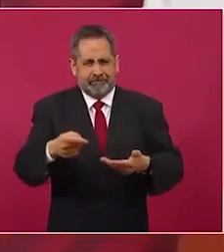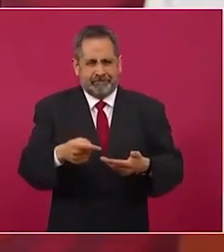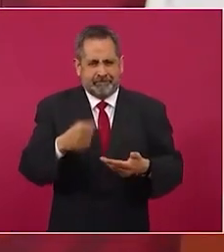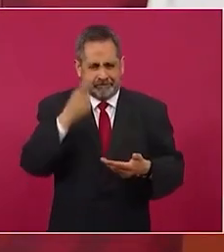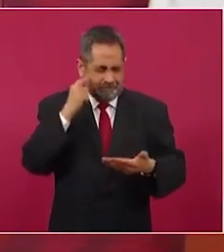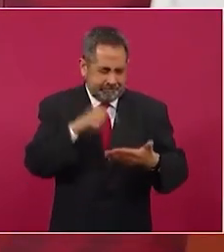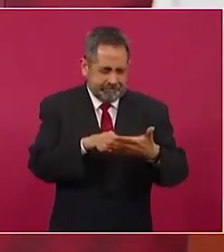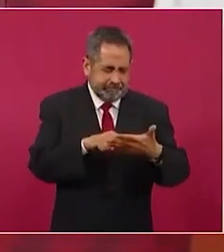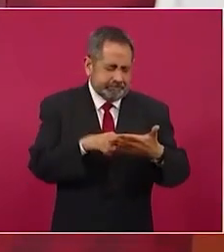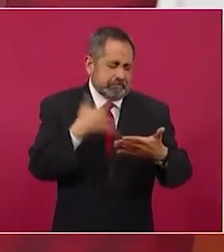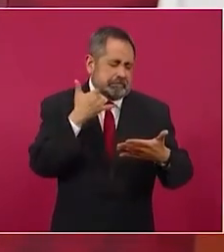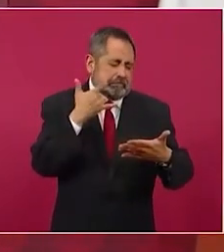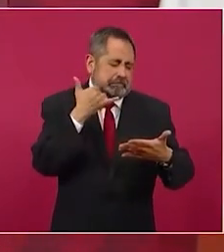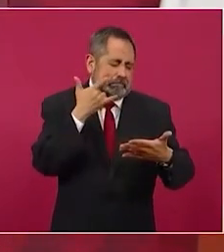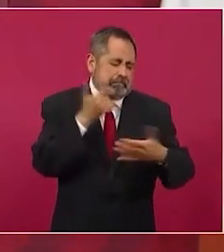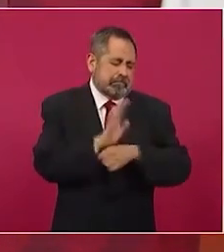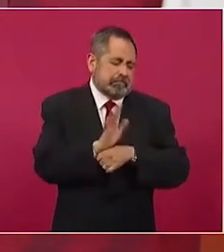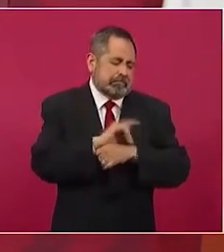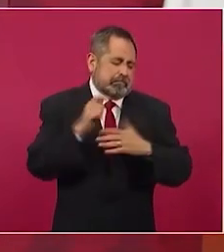para ver series